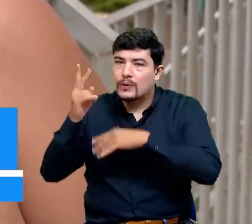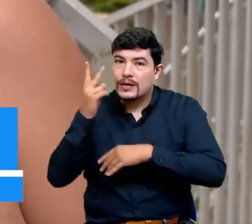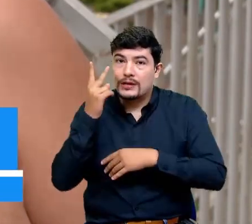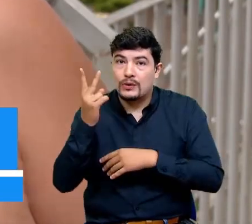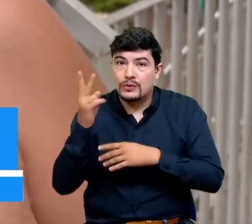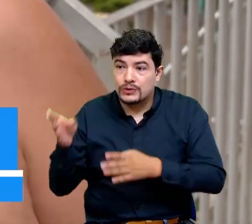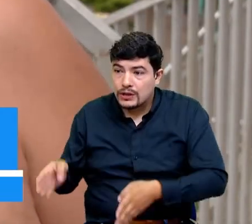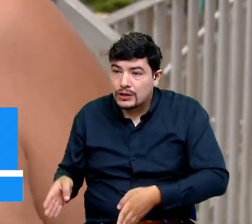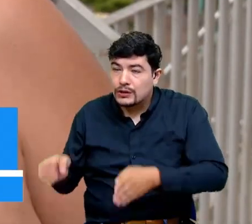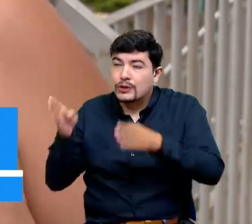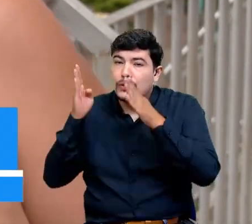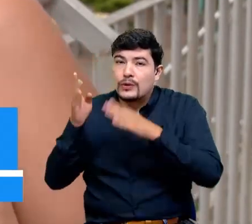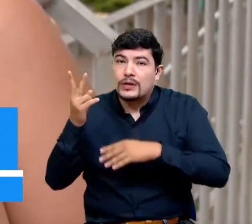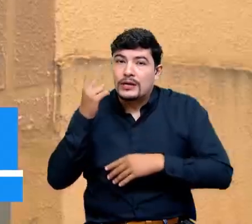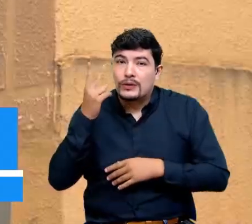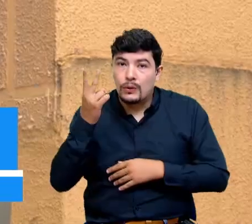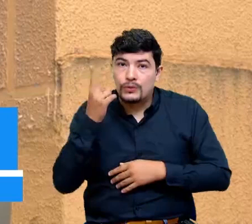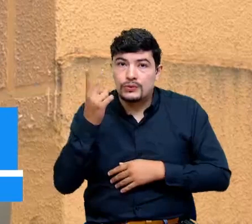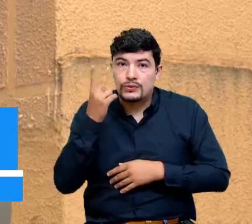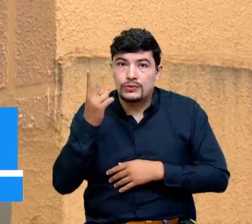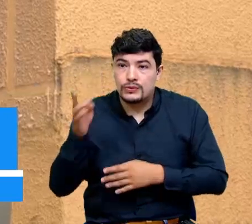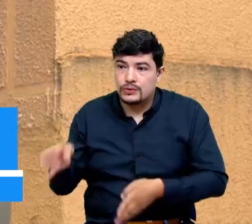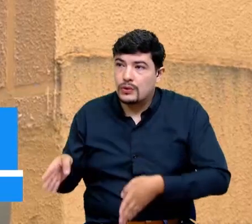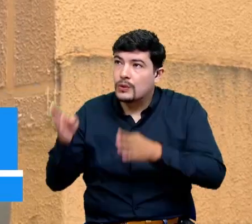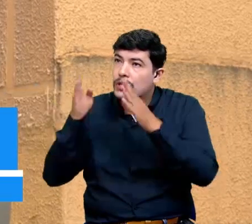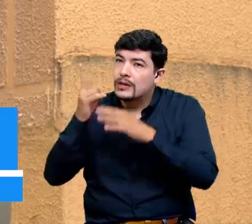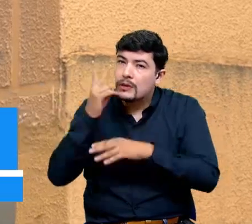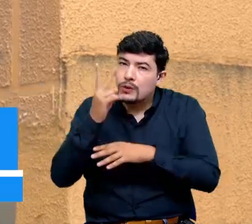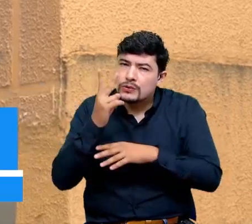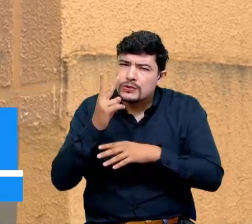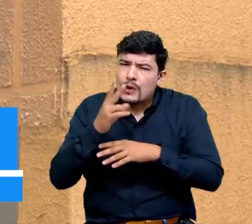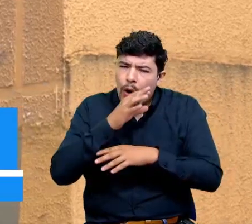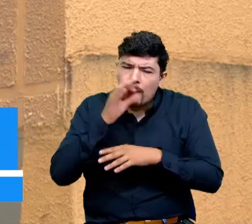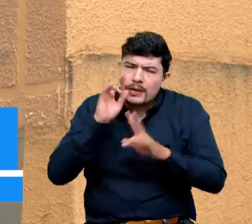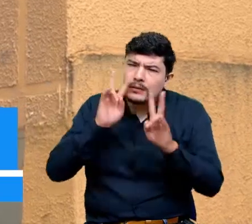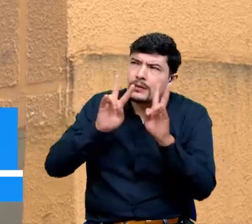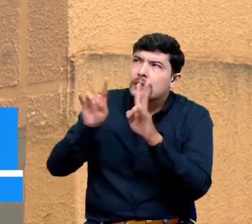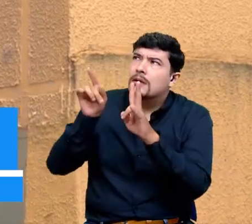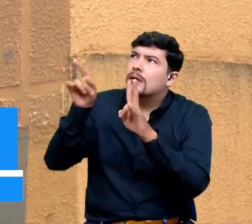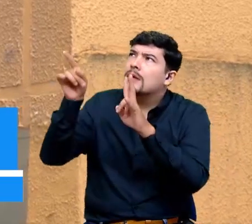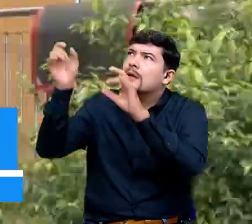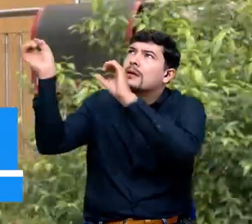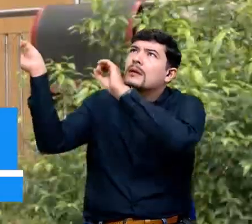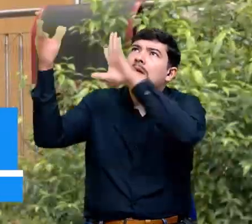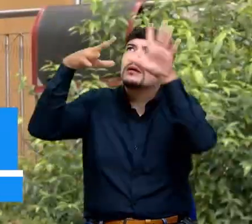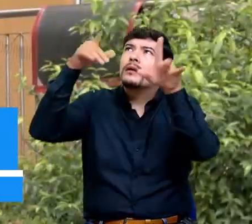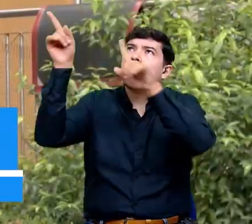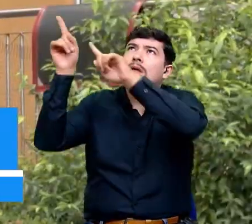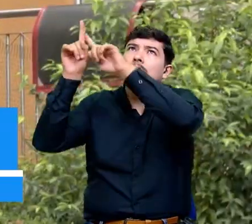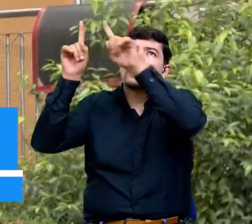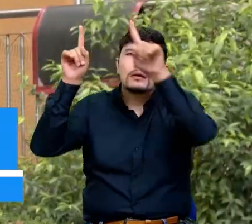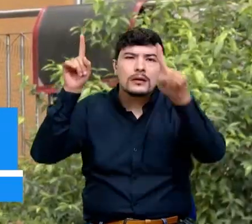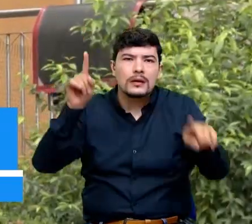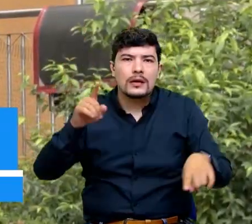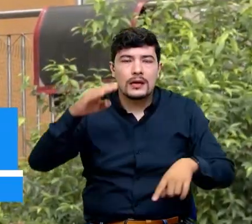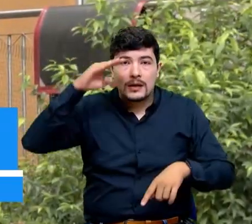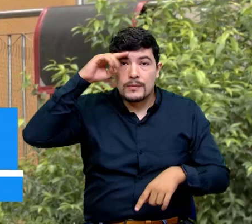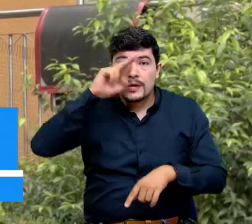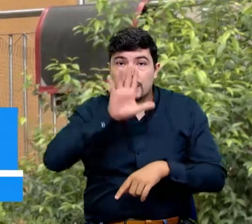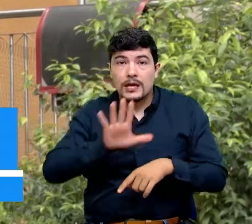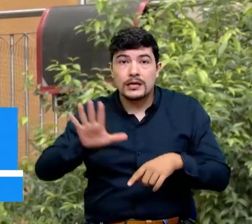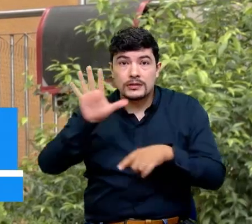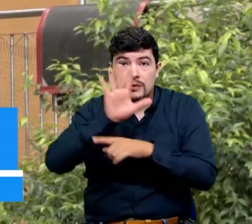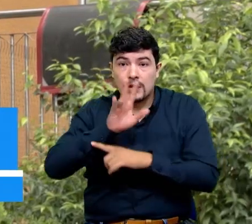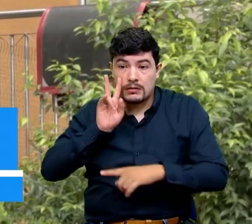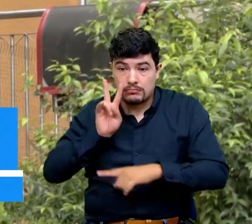un señor había cogido el perro y lo había lanzado. Como a los 20 minutos de haber sucedido los hechos, llegó la policía, subió. Los señores vigilantes